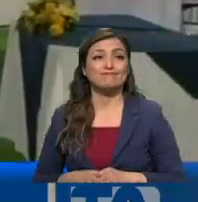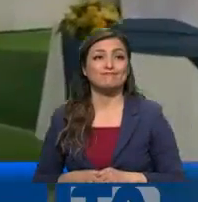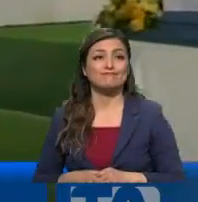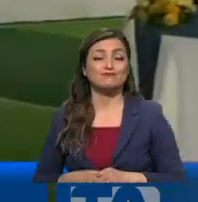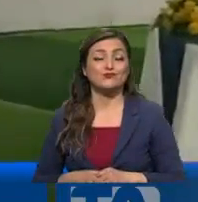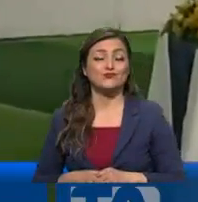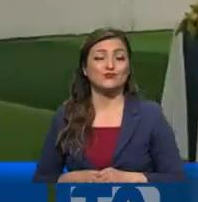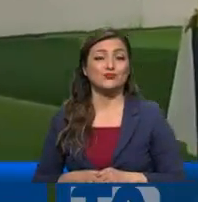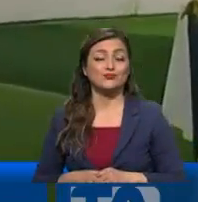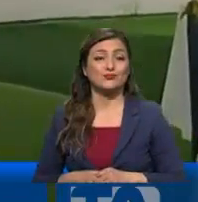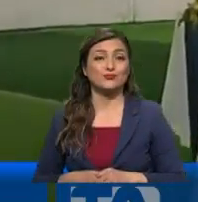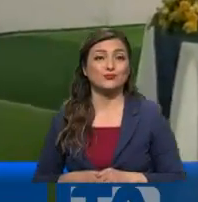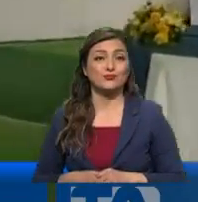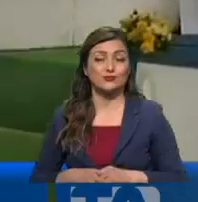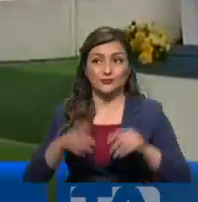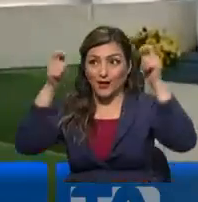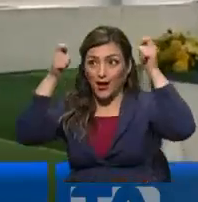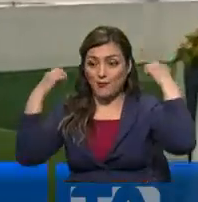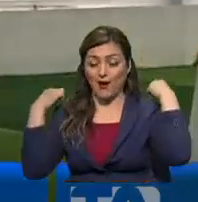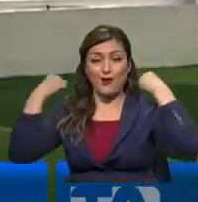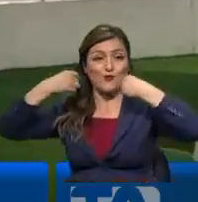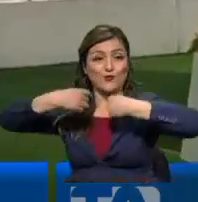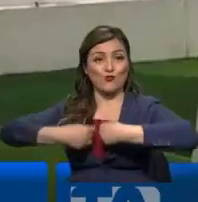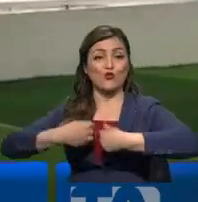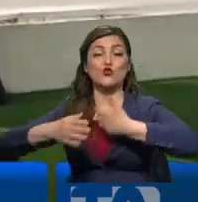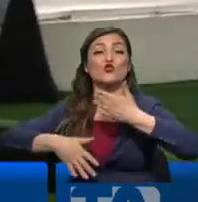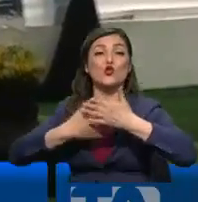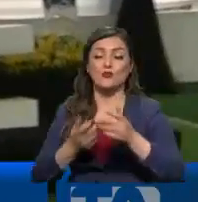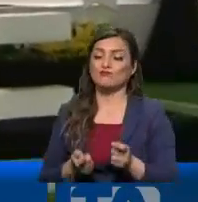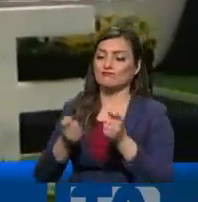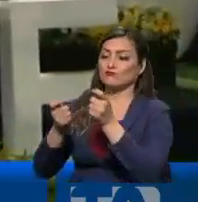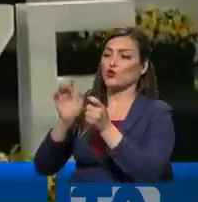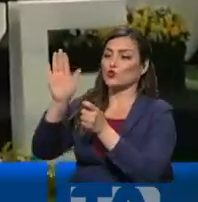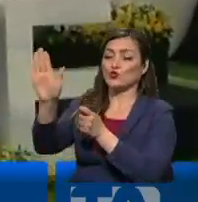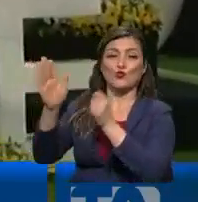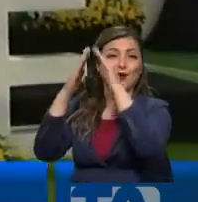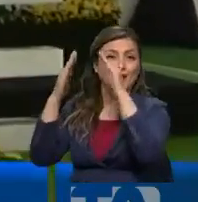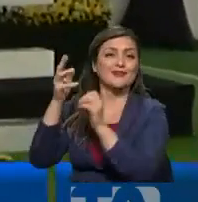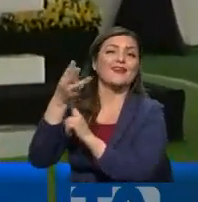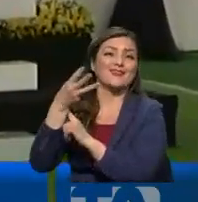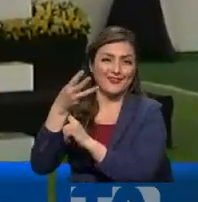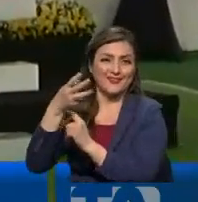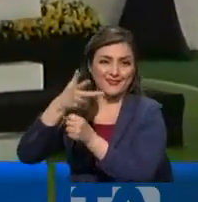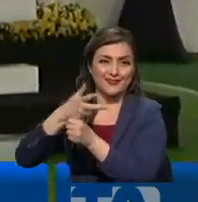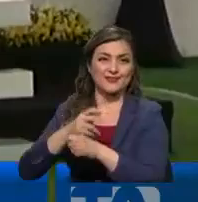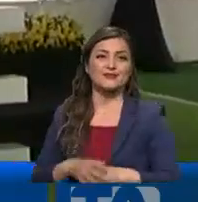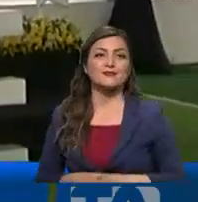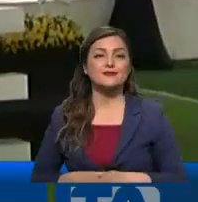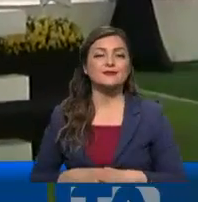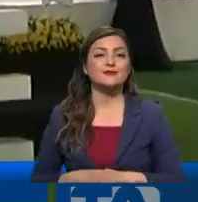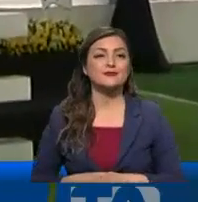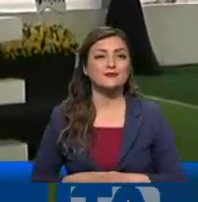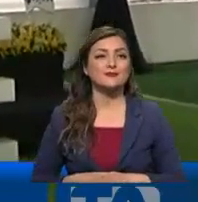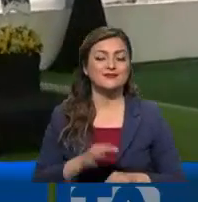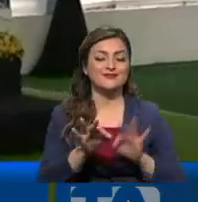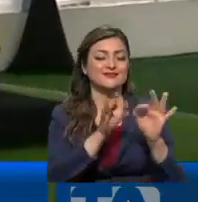llegar todo su capa, su museta y su elemento de incorporación a su hogar para que nos pueda seguir a través de nuestra transmisión en vivo. Perfecto,